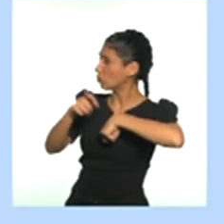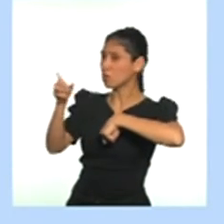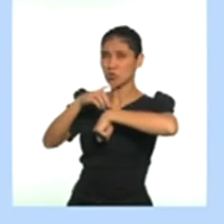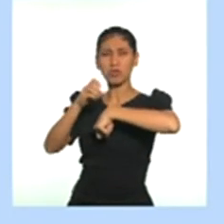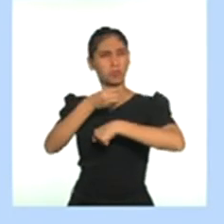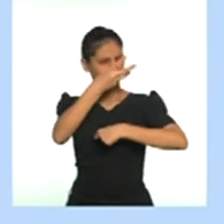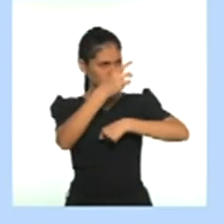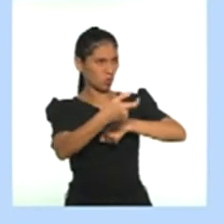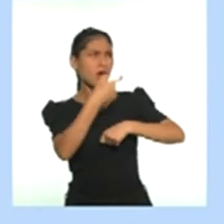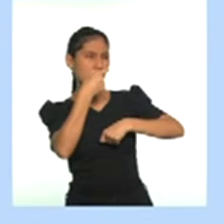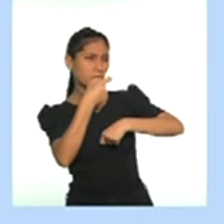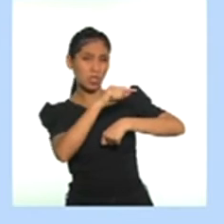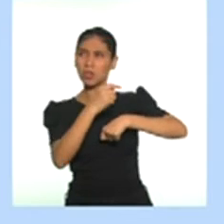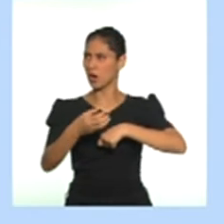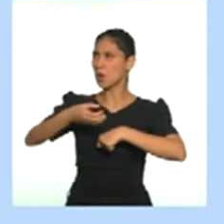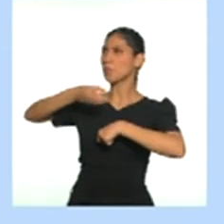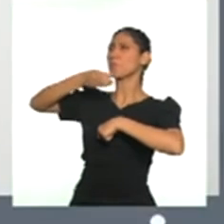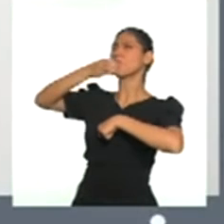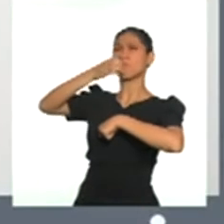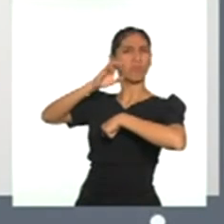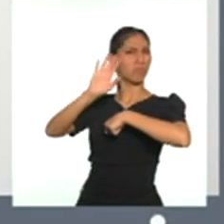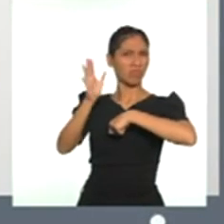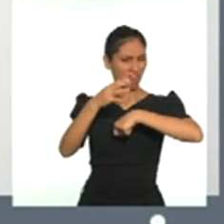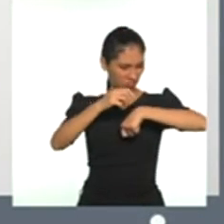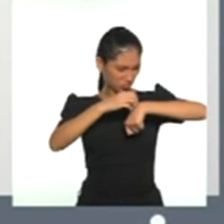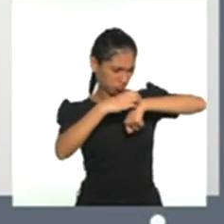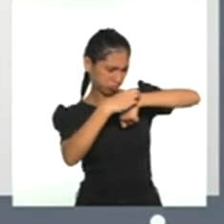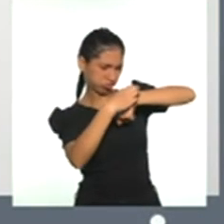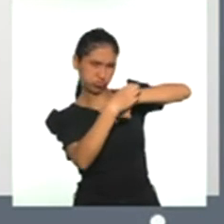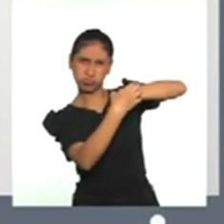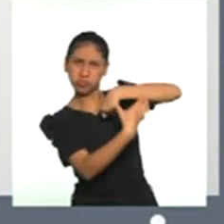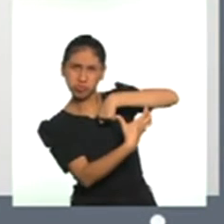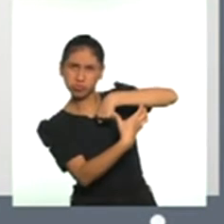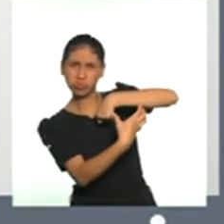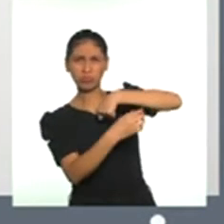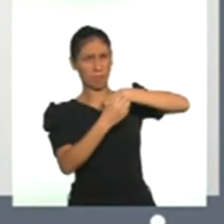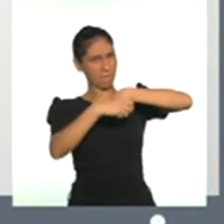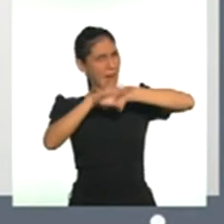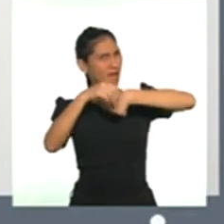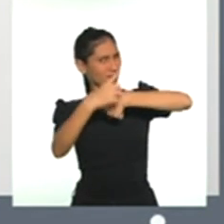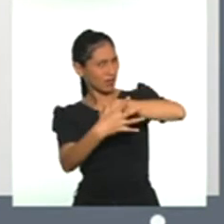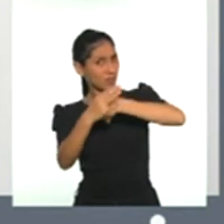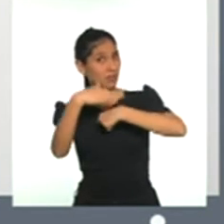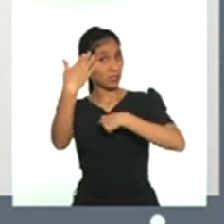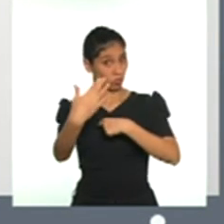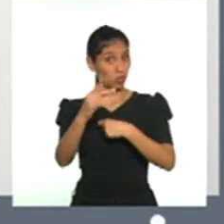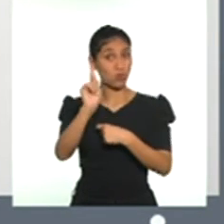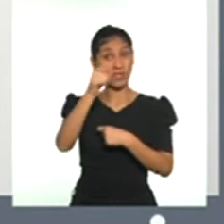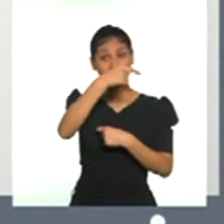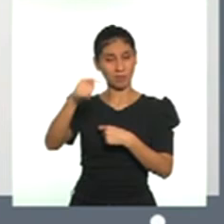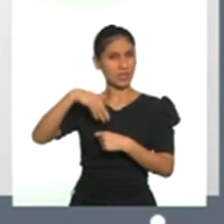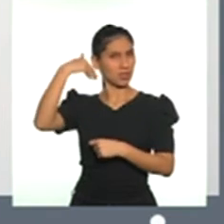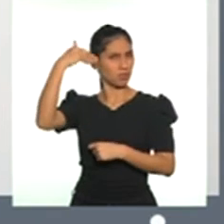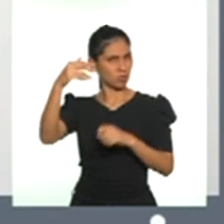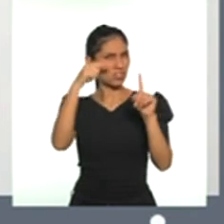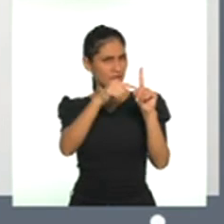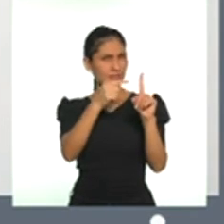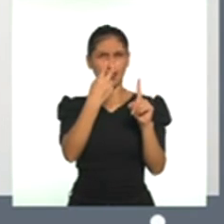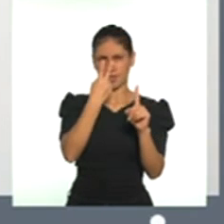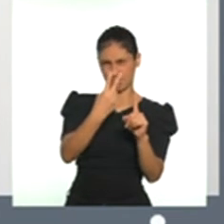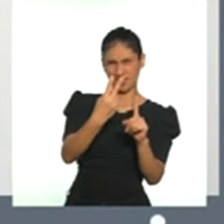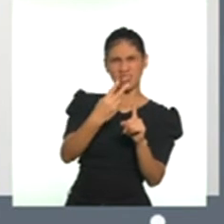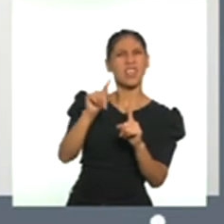de Lima. Después de una semana, esta señora me dijo que había conocido a una señora